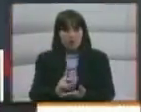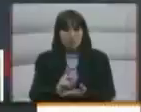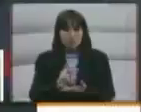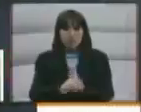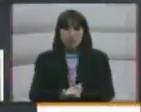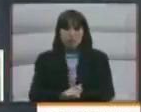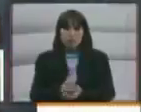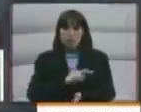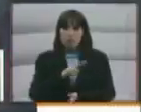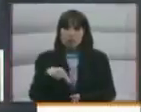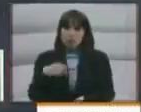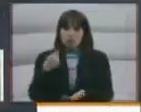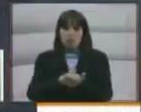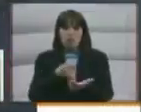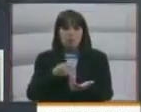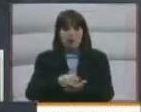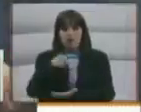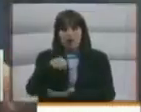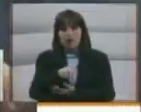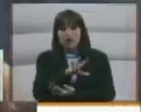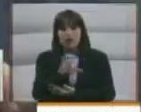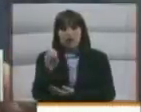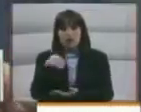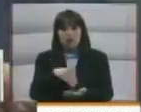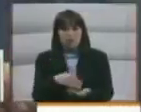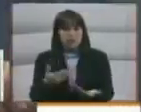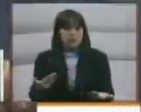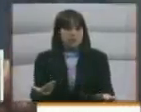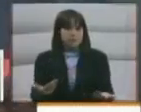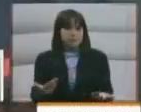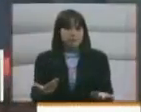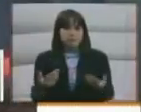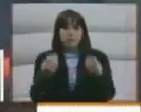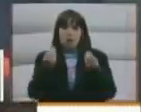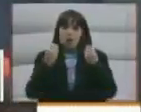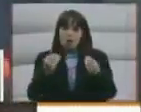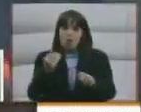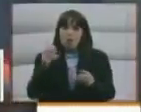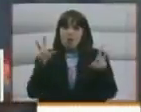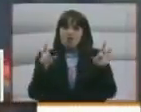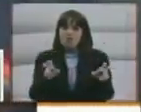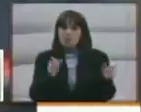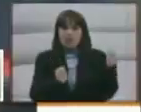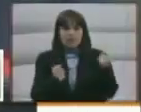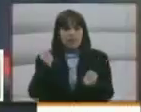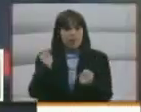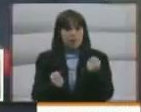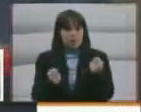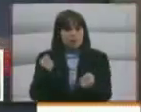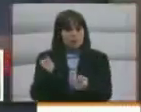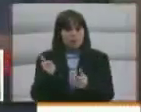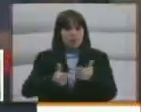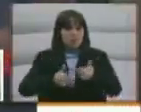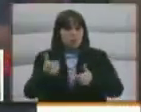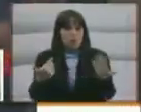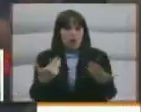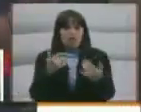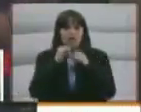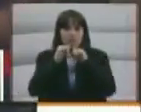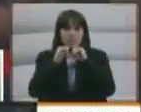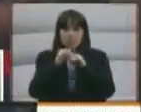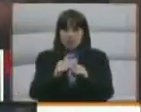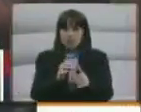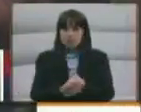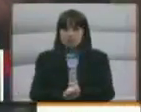nos lo pagan aquí en 500.000 bolívares el kilo. ¿Cómo van a hacer el tema del transporte? ¿Cuál es lo que tienen preparado? ¿Algún